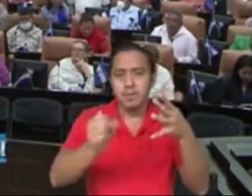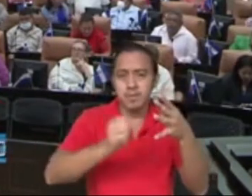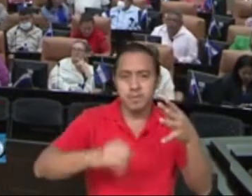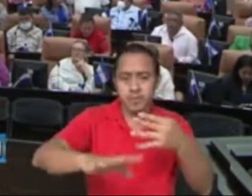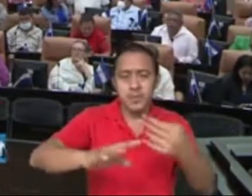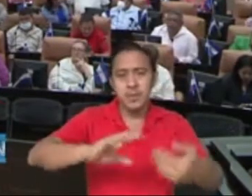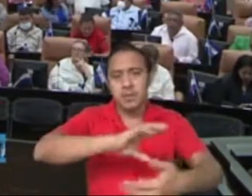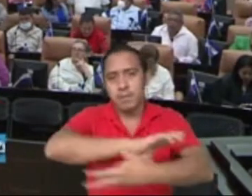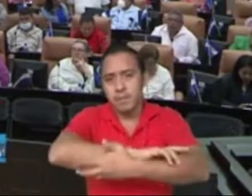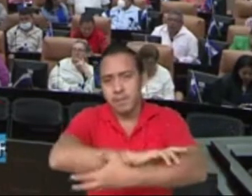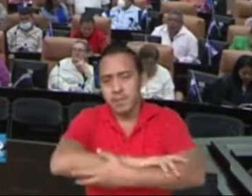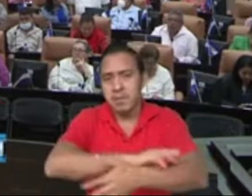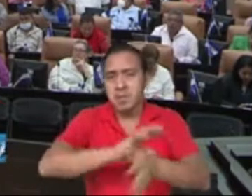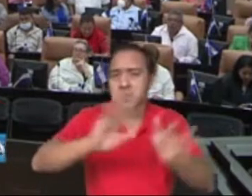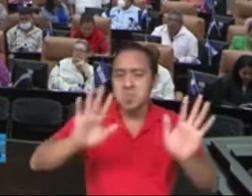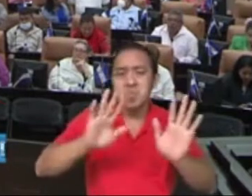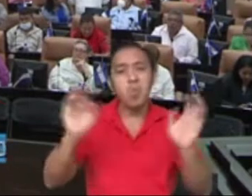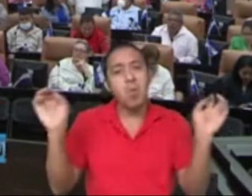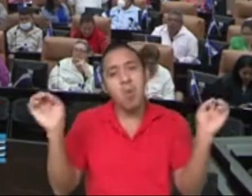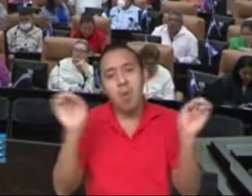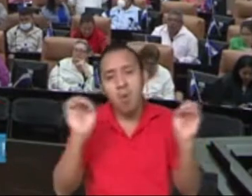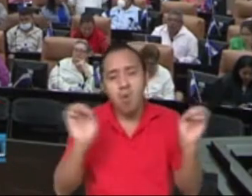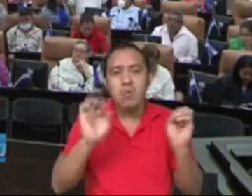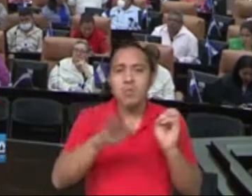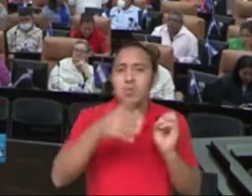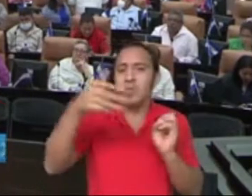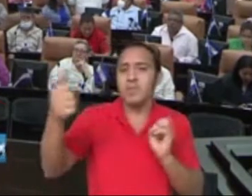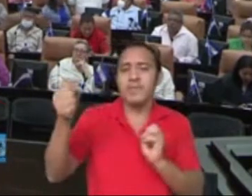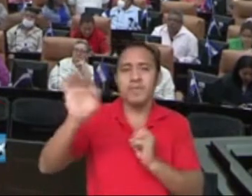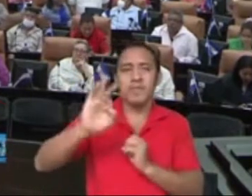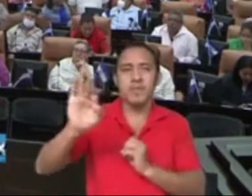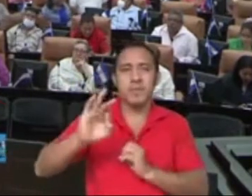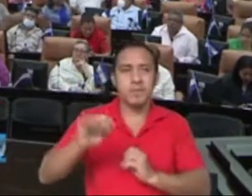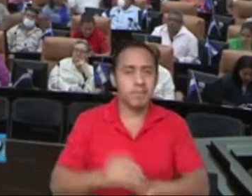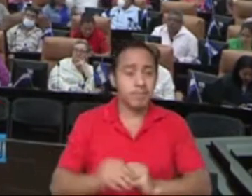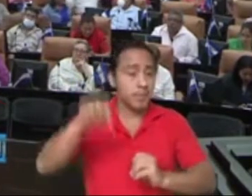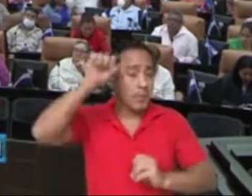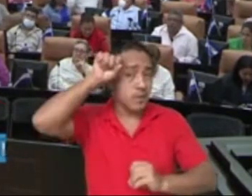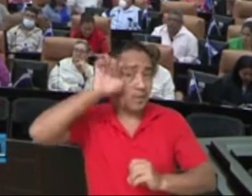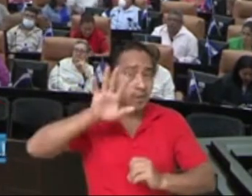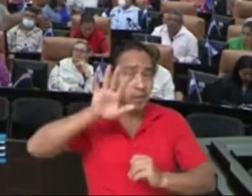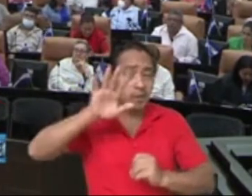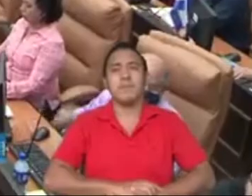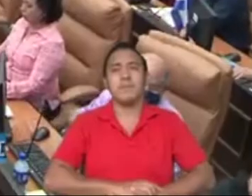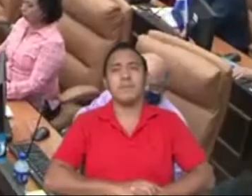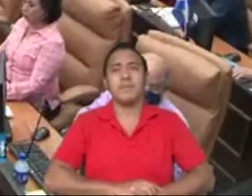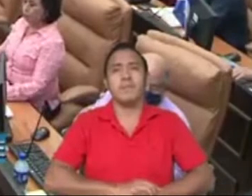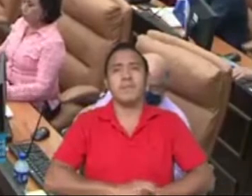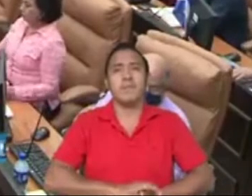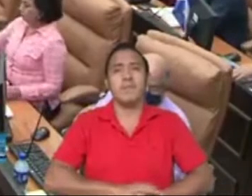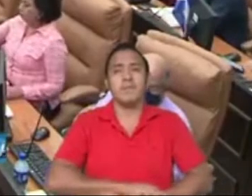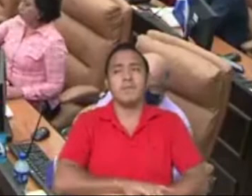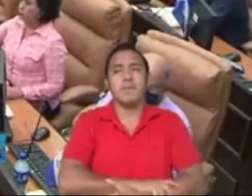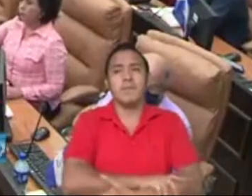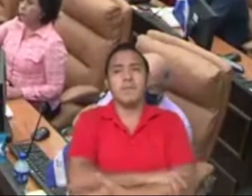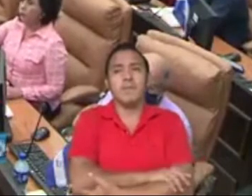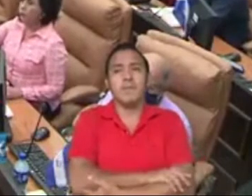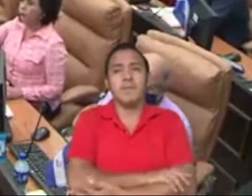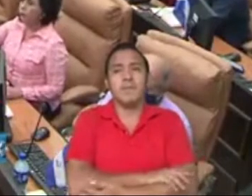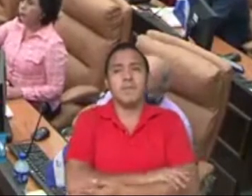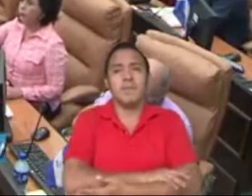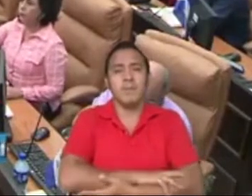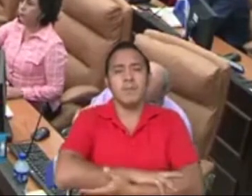leyes 462, Ley de Conservación de Fomento y Desarrollo Sostenible del Sector Forestal, así como la